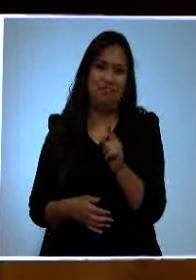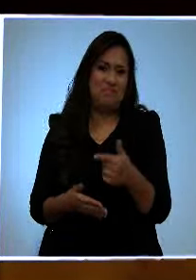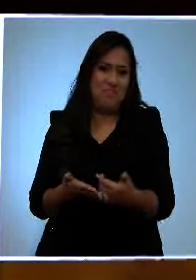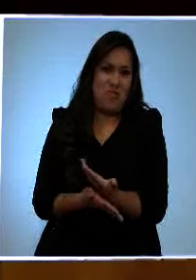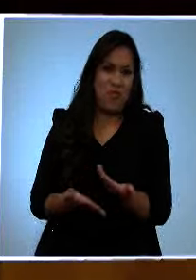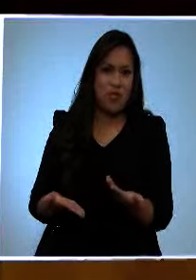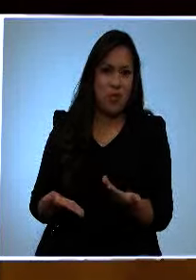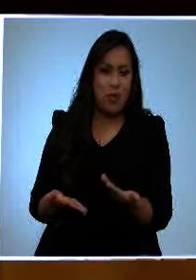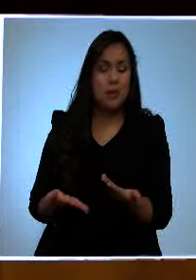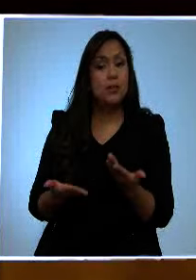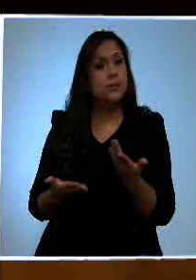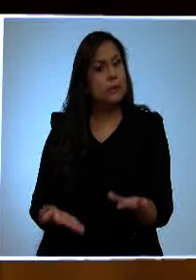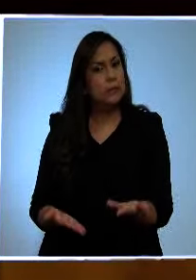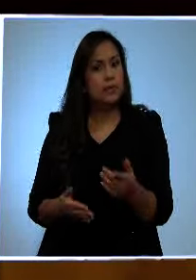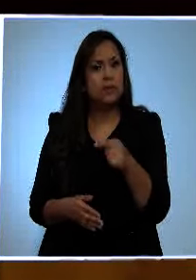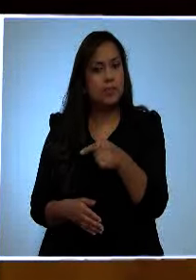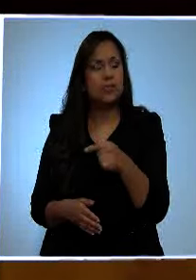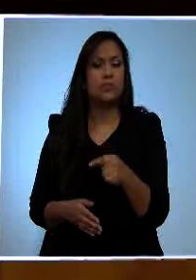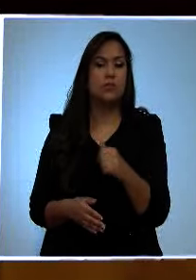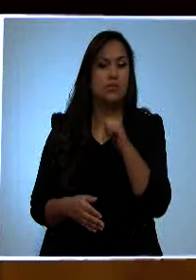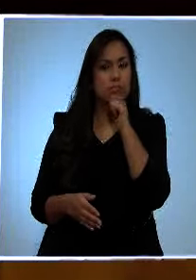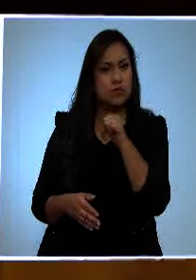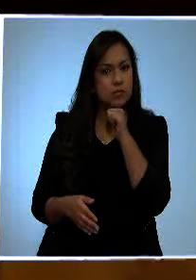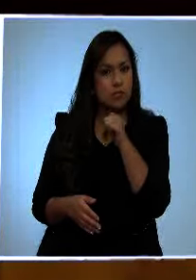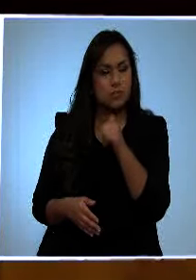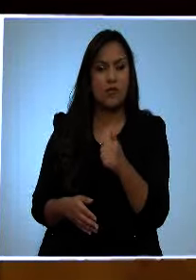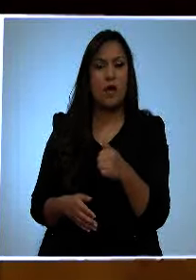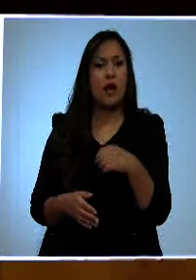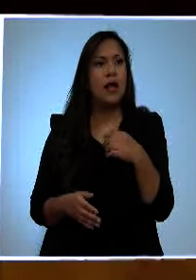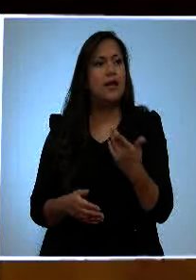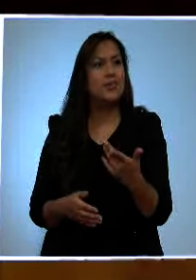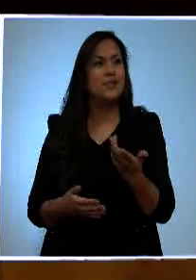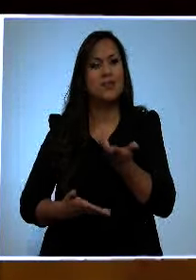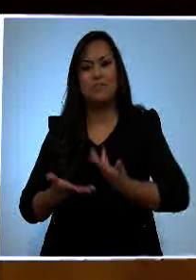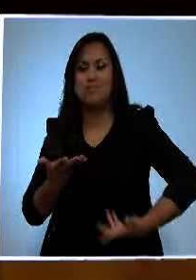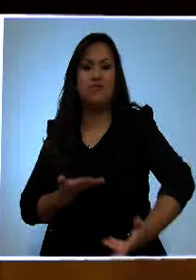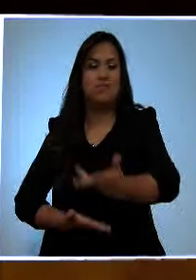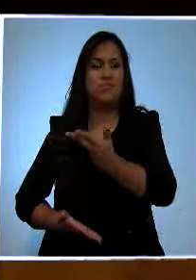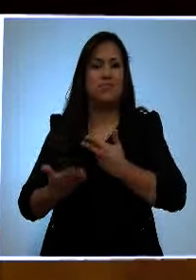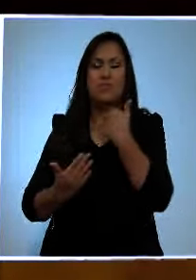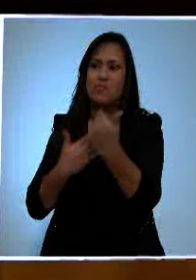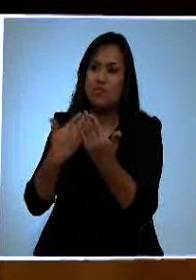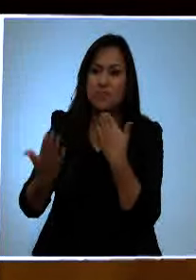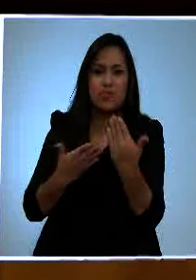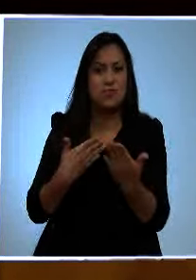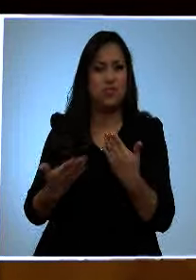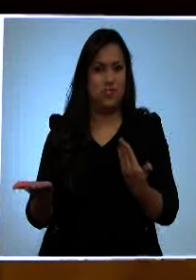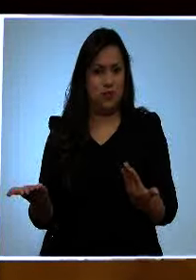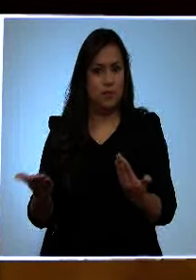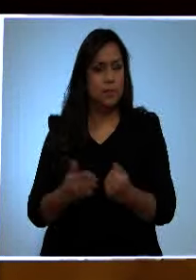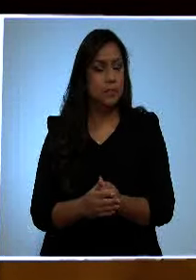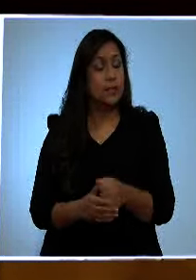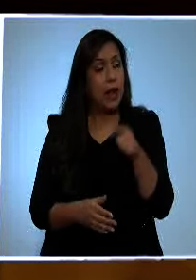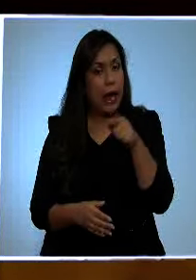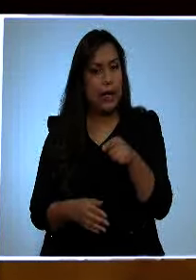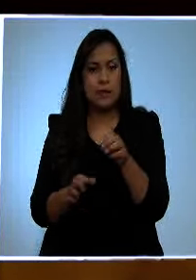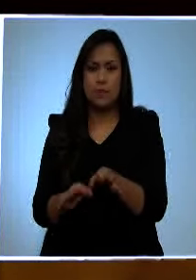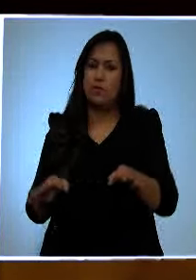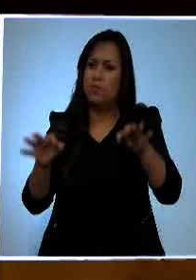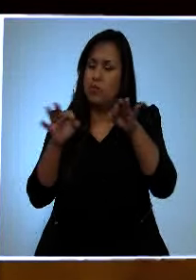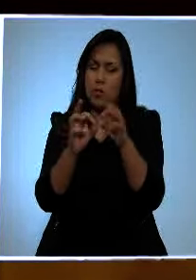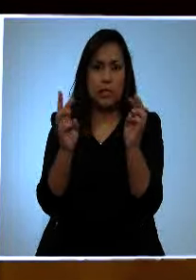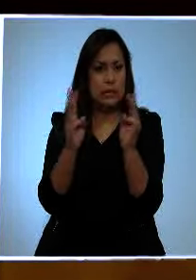quizás no se han pronunciado no se han mencionado familiarizado tal vez exactamente de ahí que la importancia de este evento